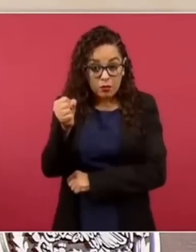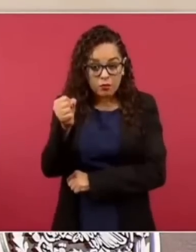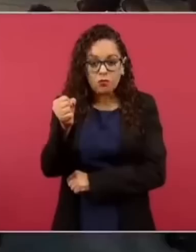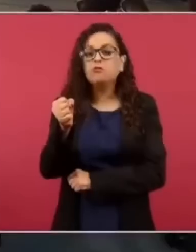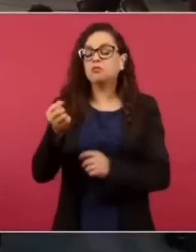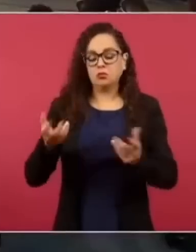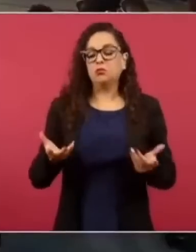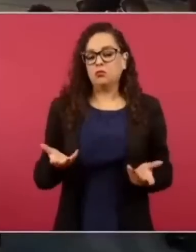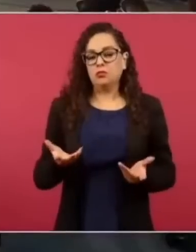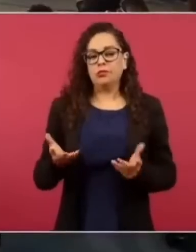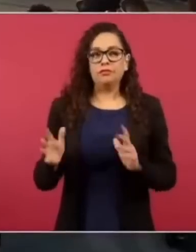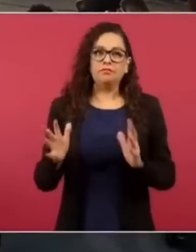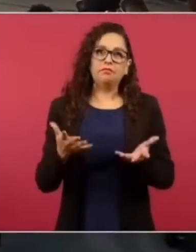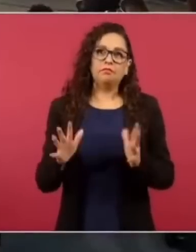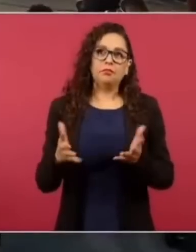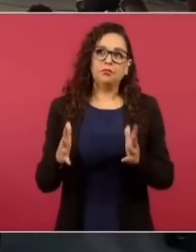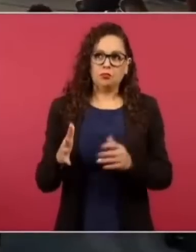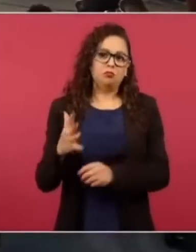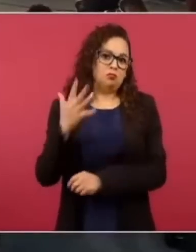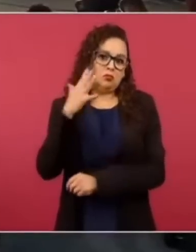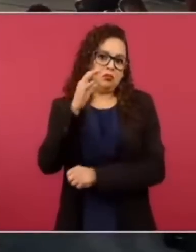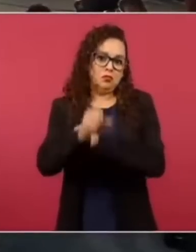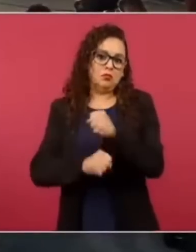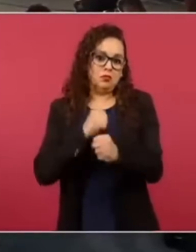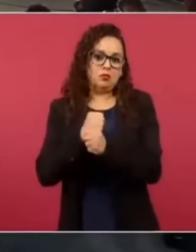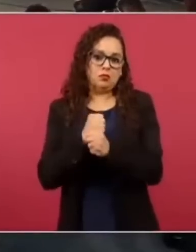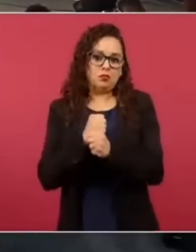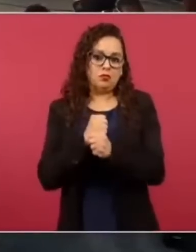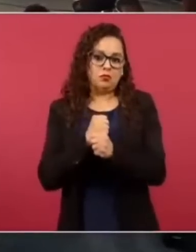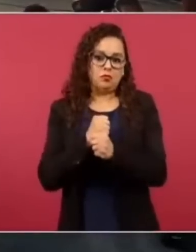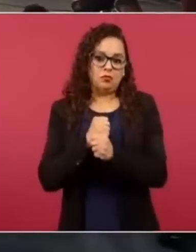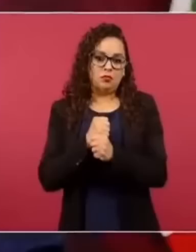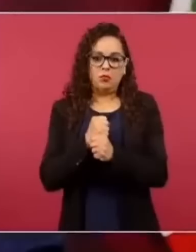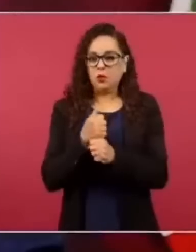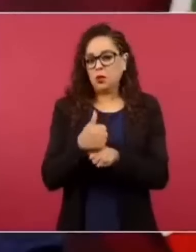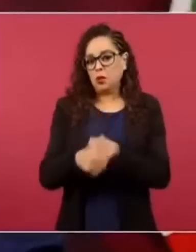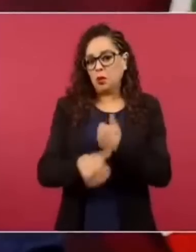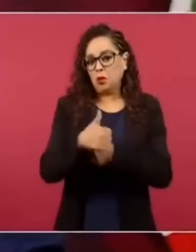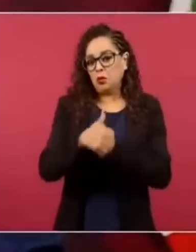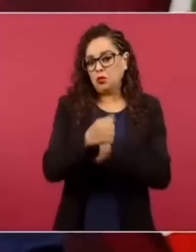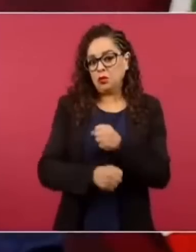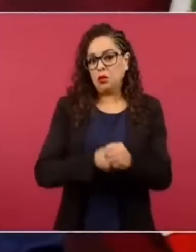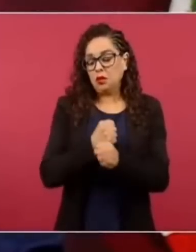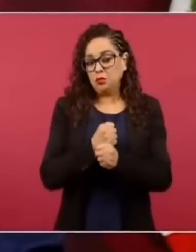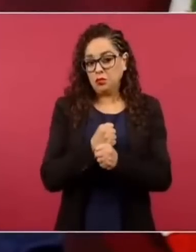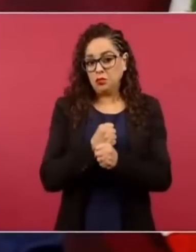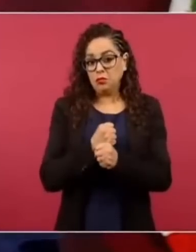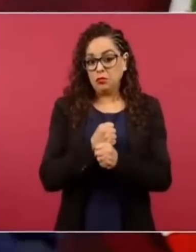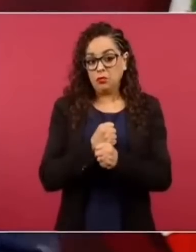Entonces estamos hablando de 10 años, 11.